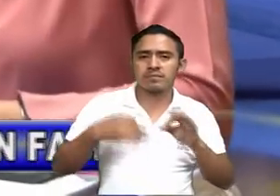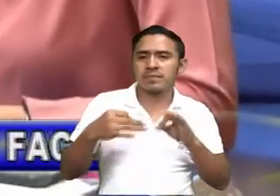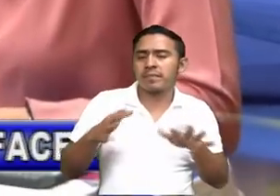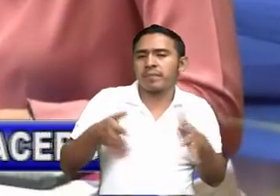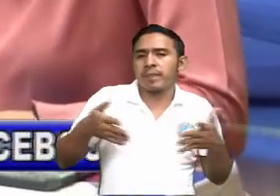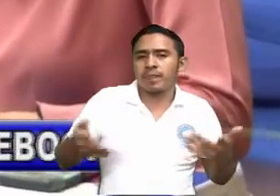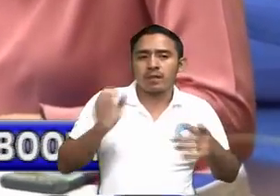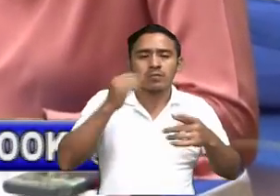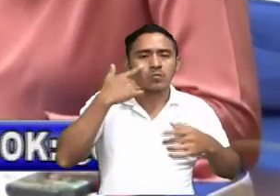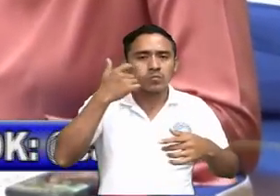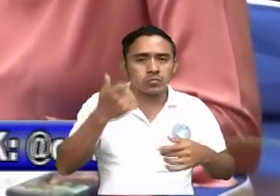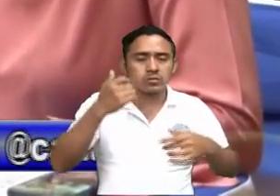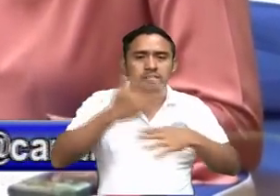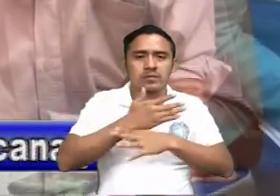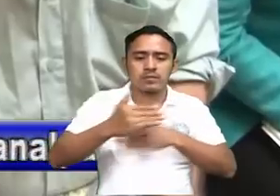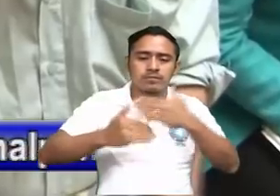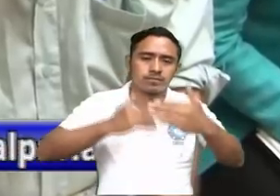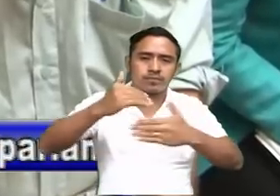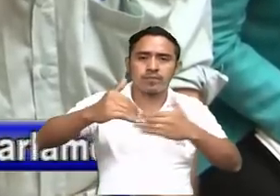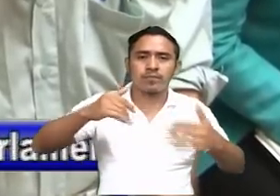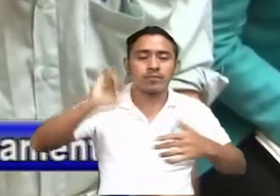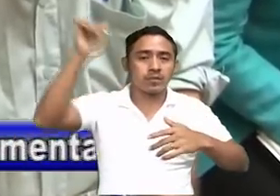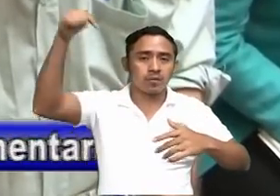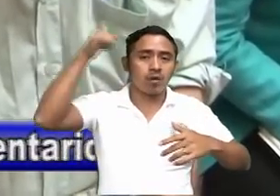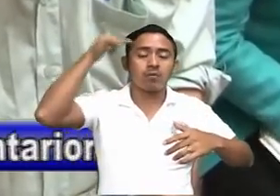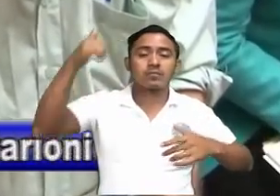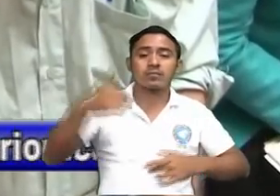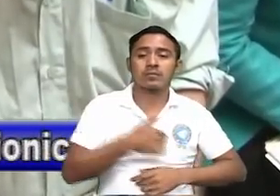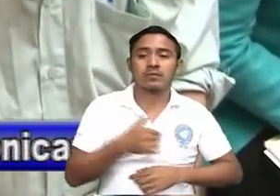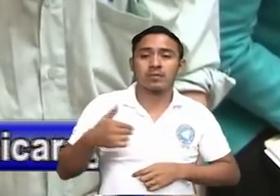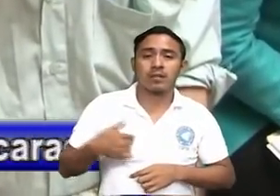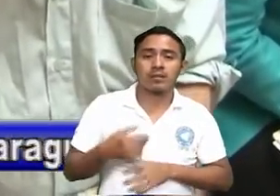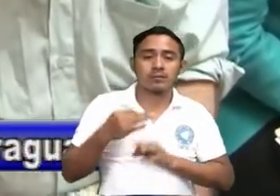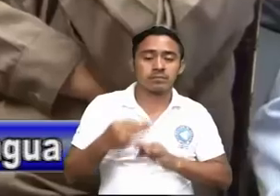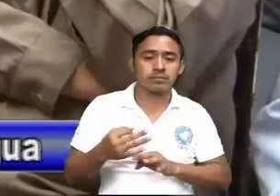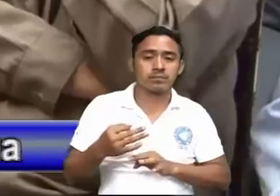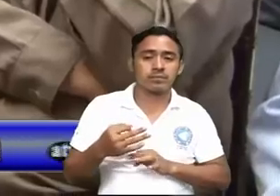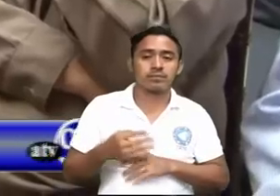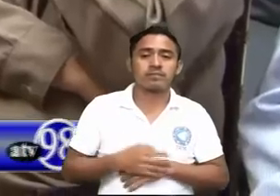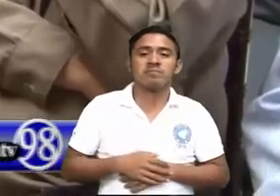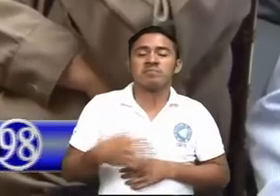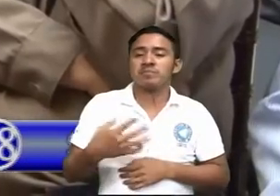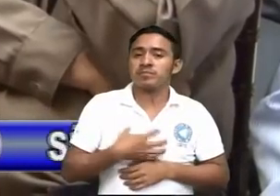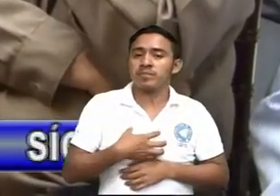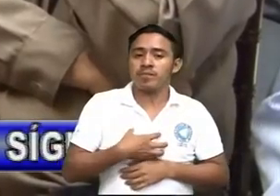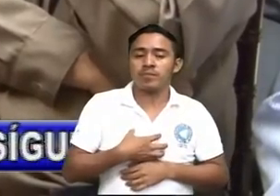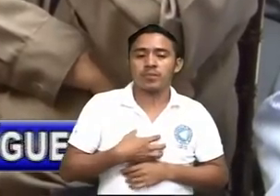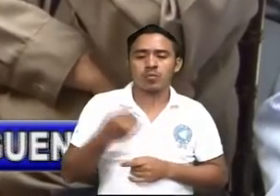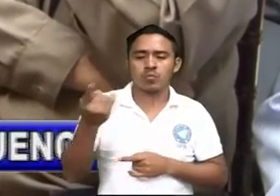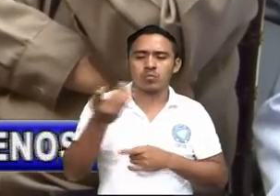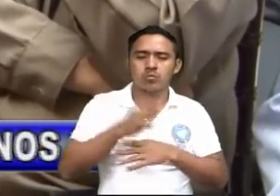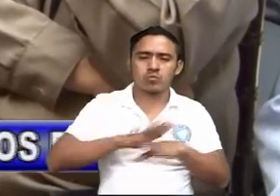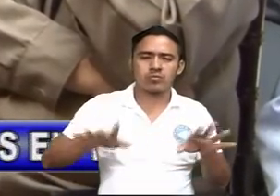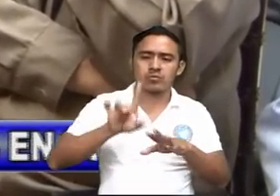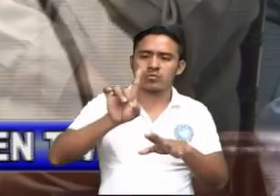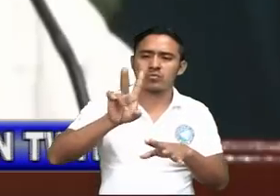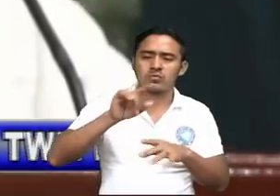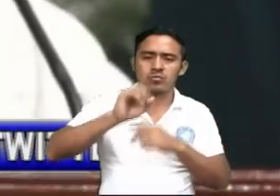de que conozcan los avances y progreso que el Gobierno de Reconciliación y Unidad Nacional ha ejecutado en los últimos 12